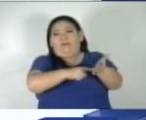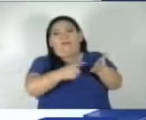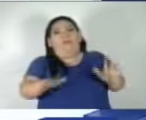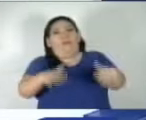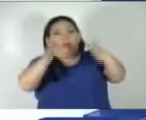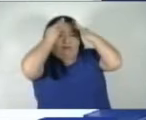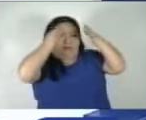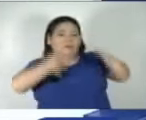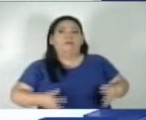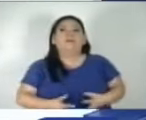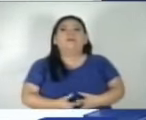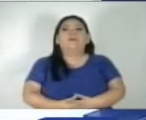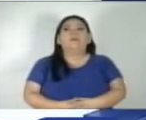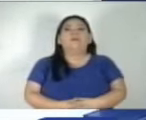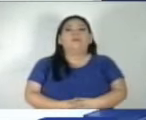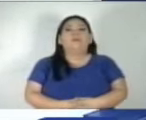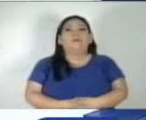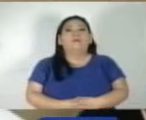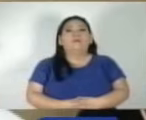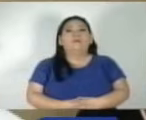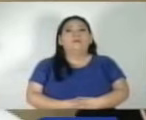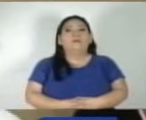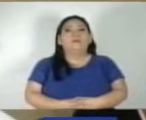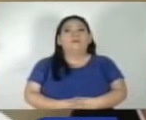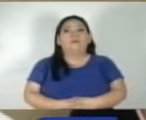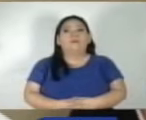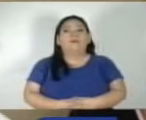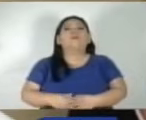denunciaban directrices fuera de ley.